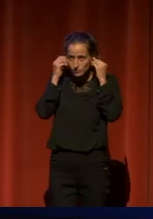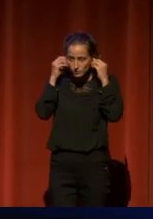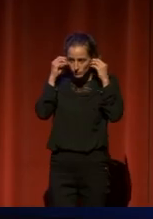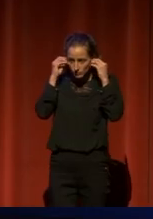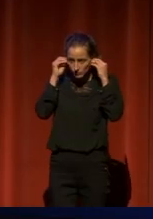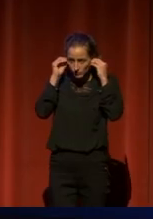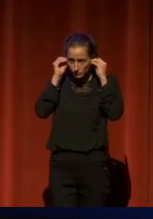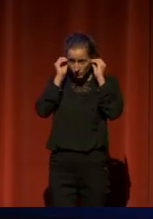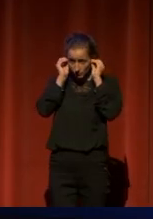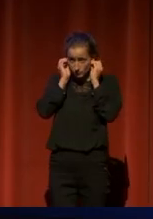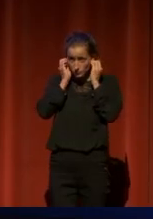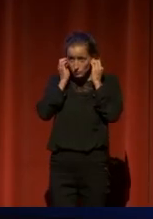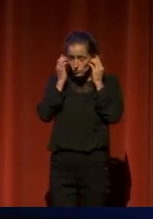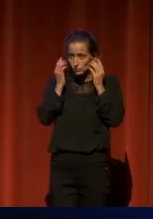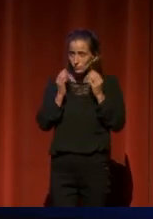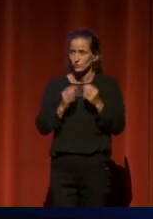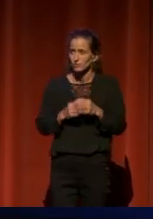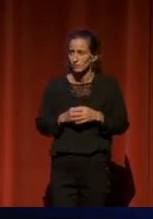queda peor